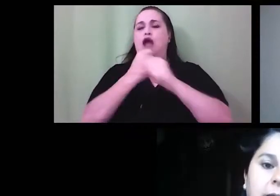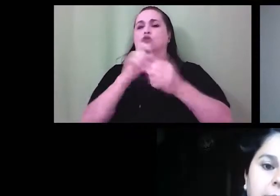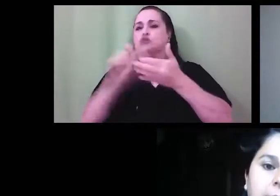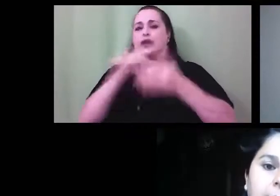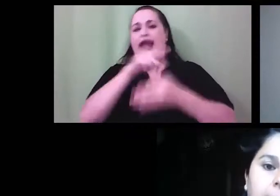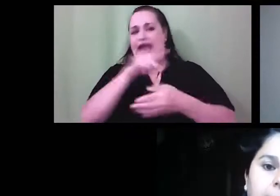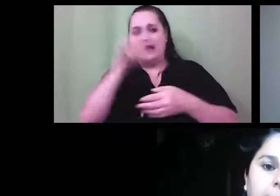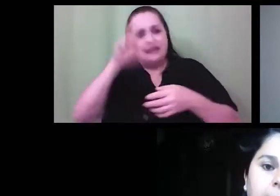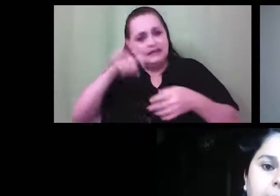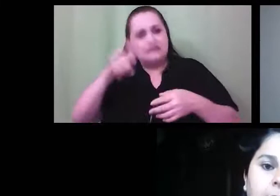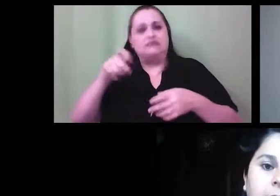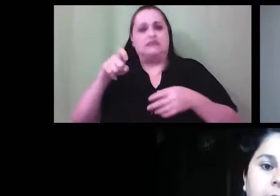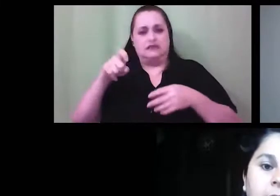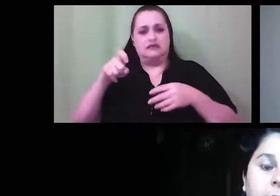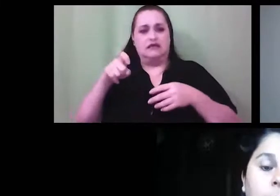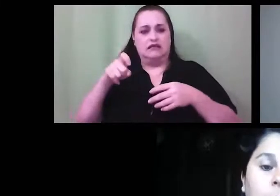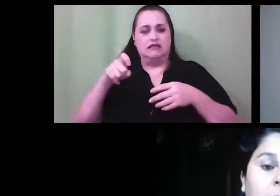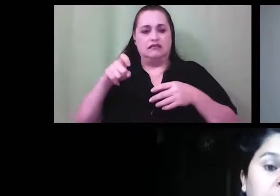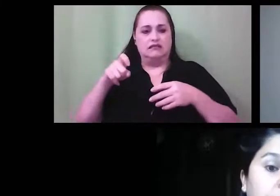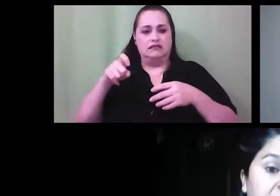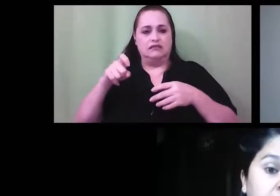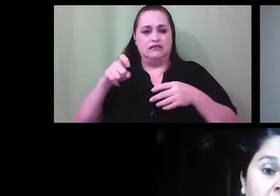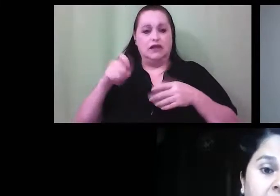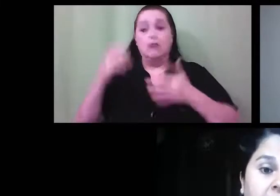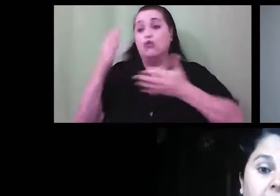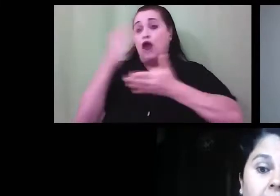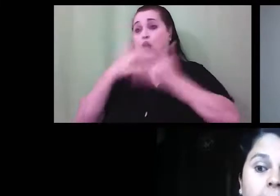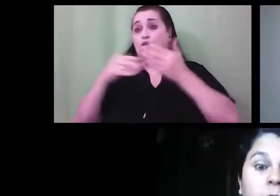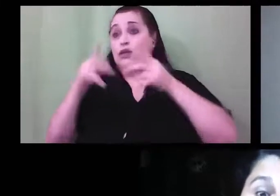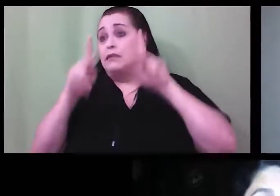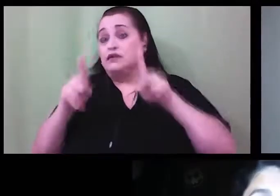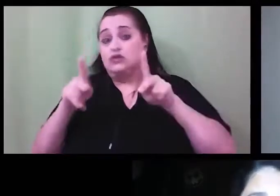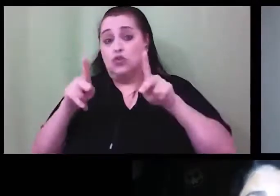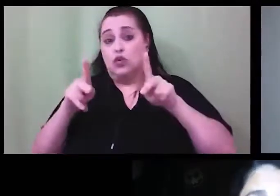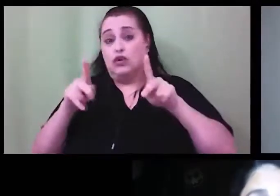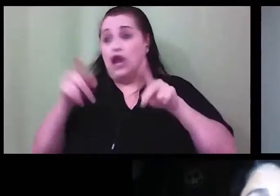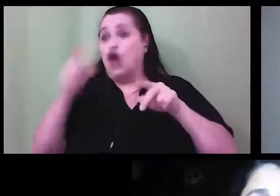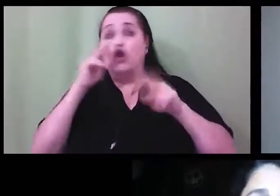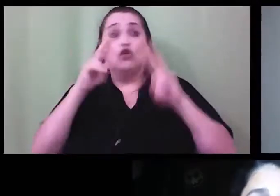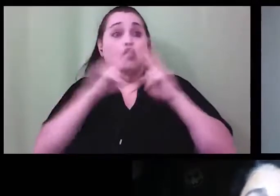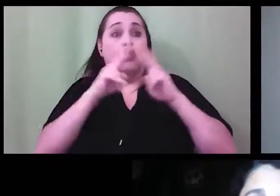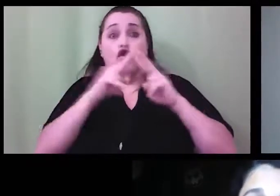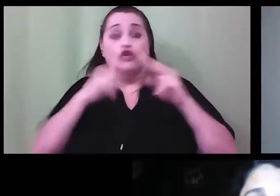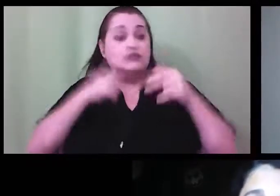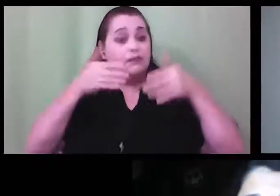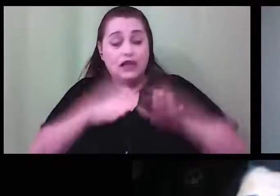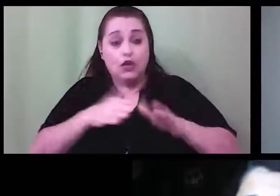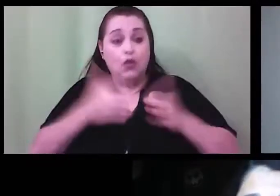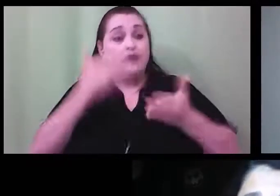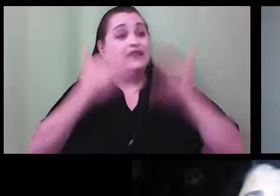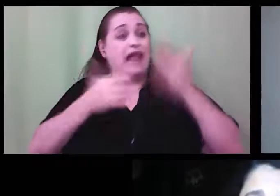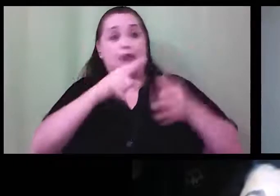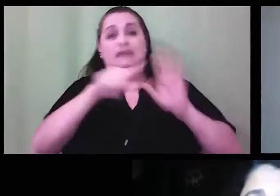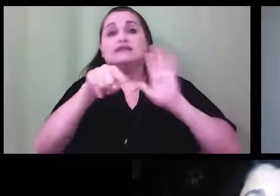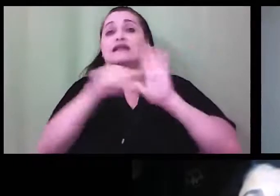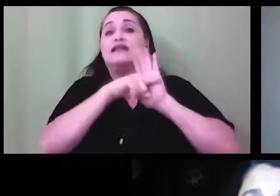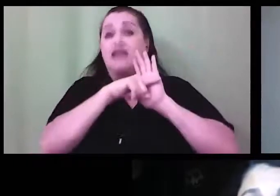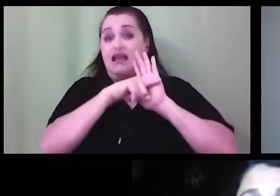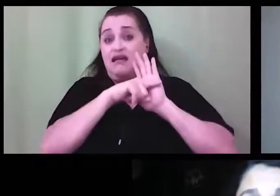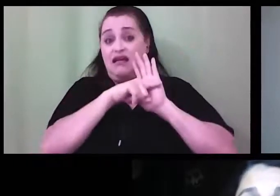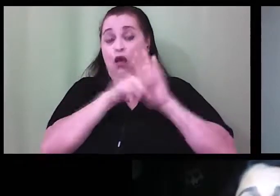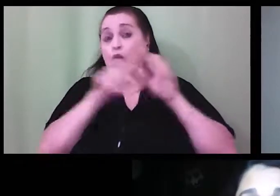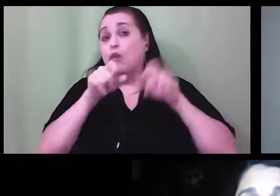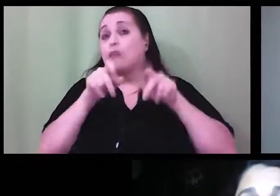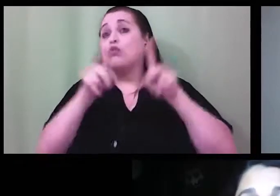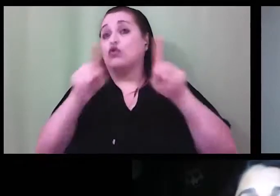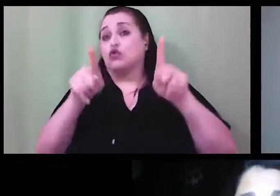necesita. Y por alguna persona que no conoce a mi hijo, puede que él se le esté negando una